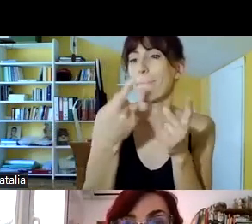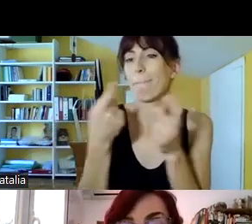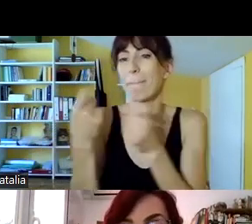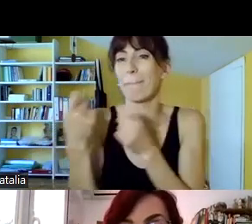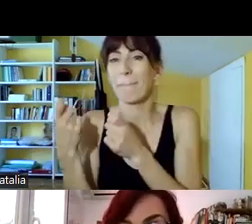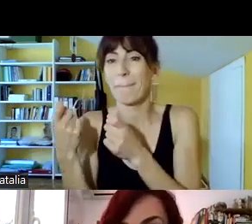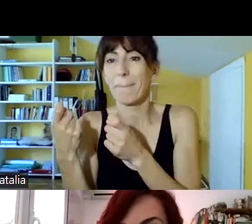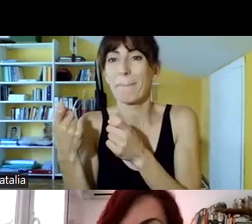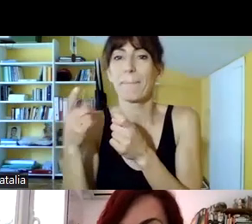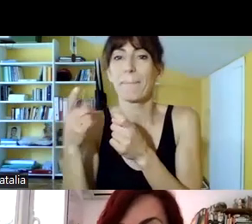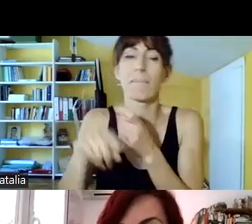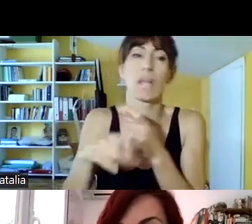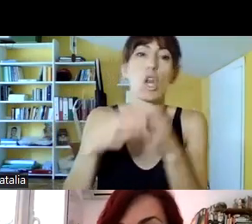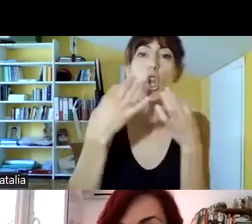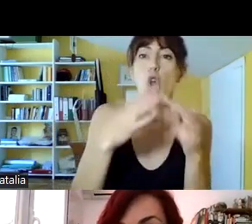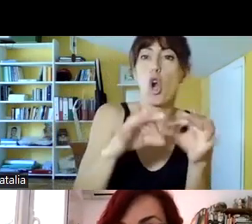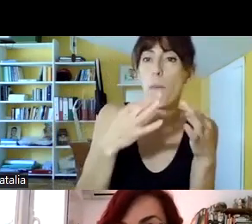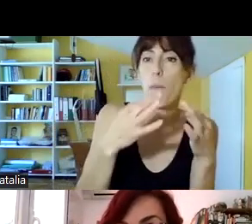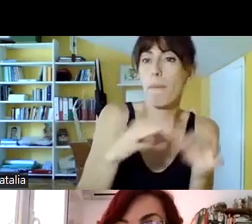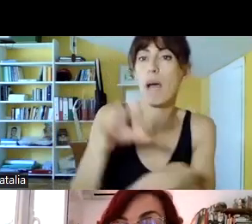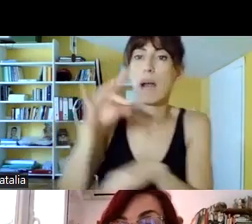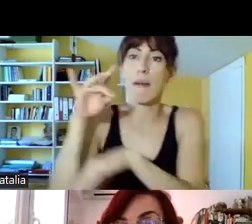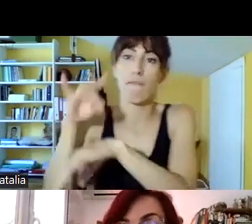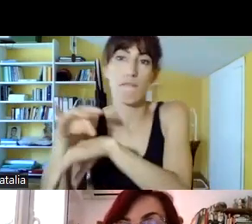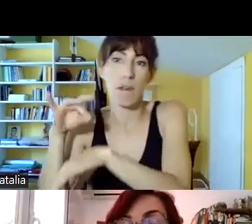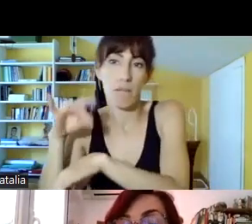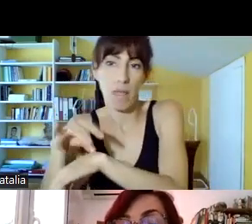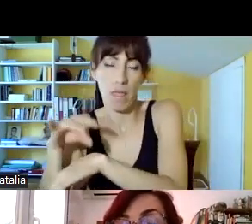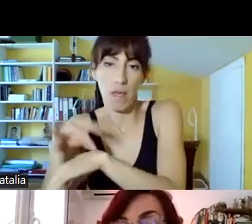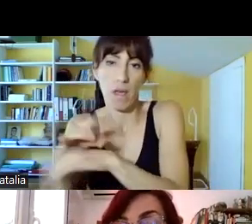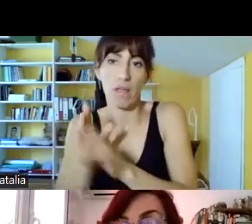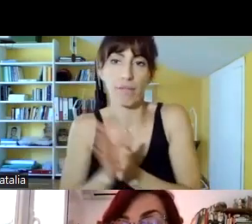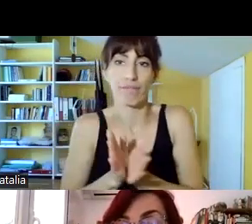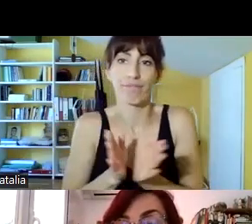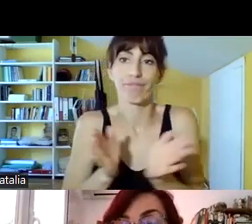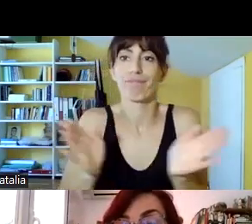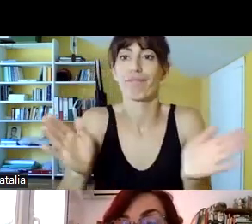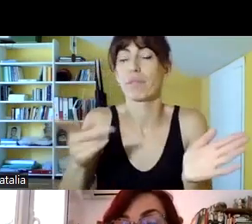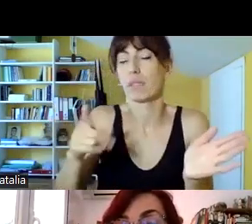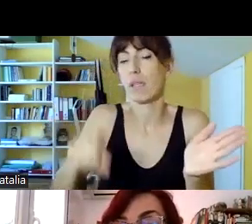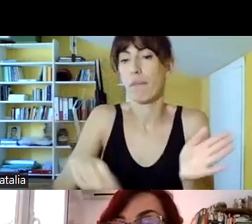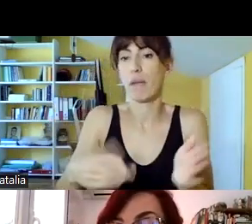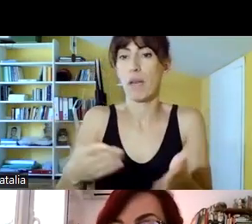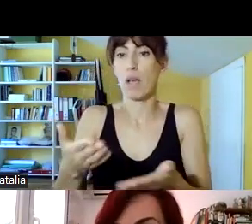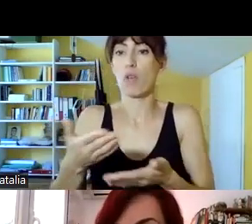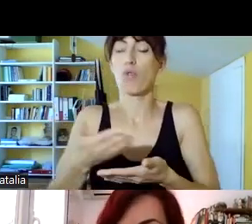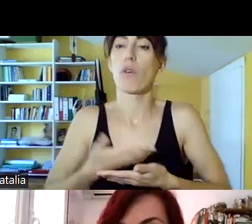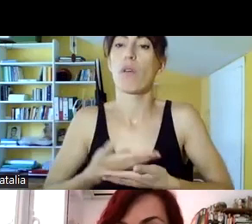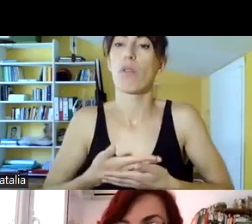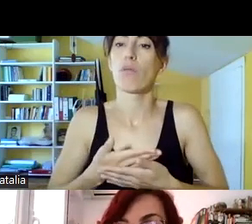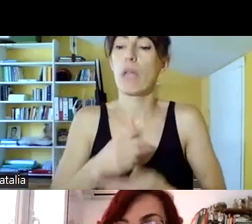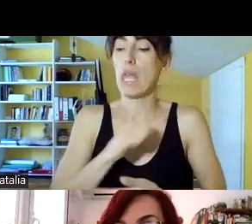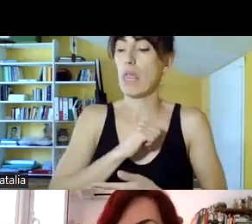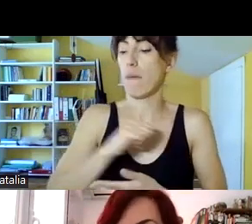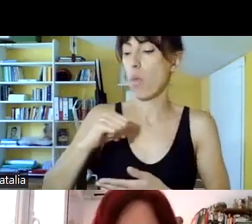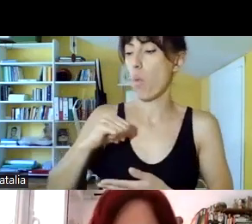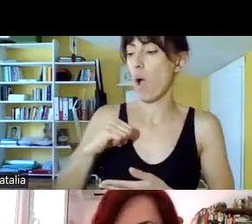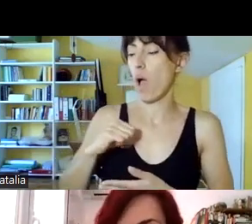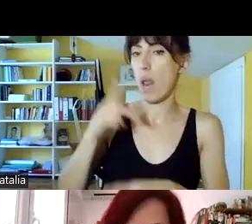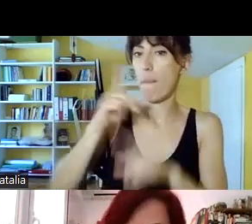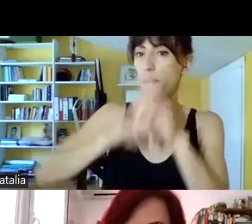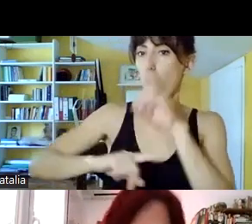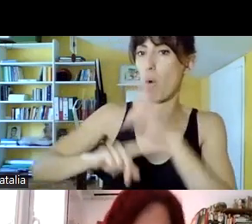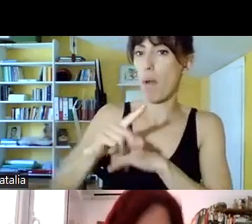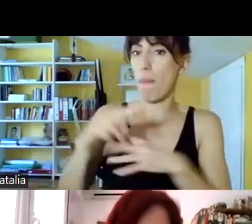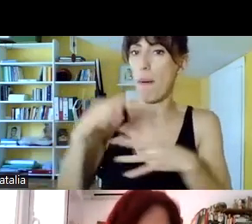esa línea entre lo normal y lo patológico y ayudándonos a que no individualicemos el problema,